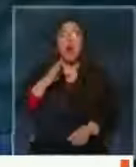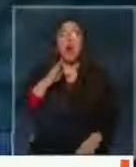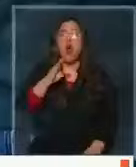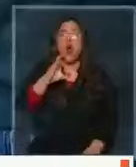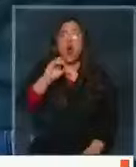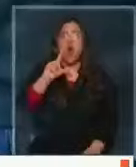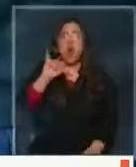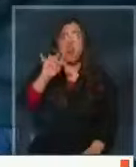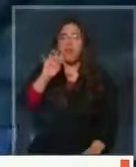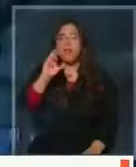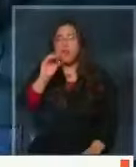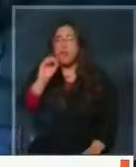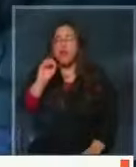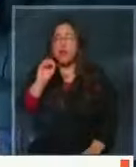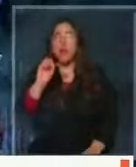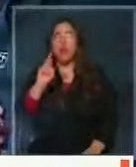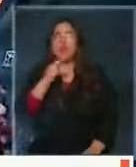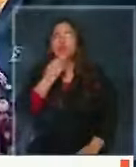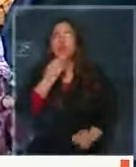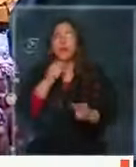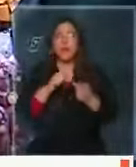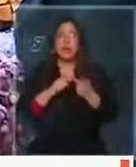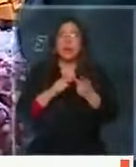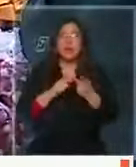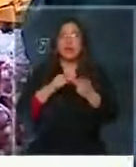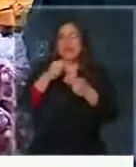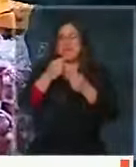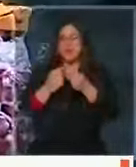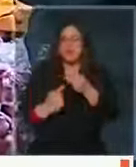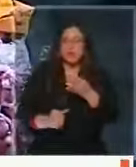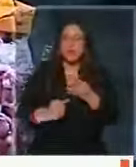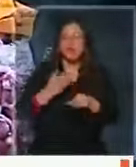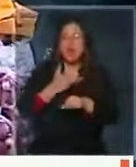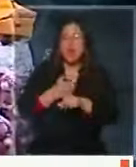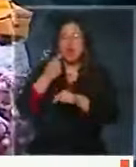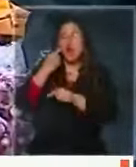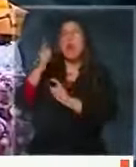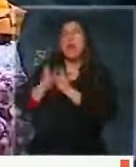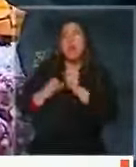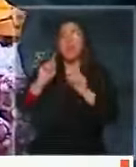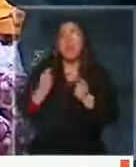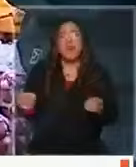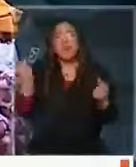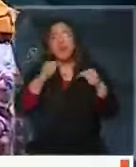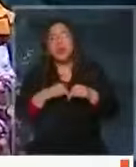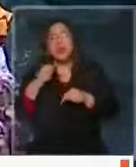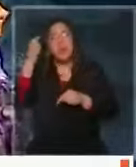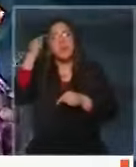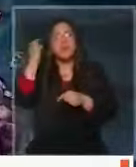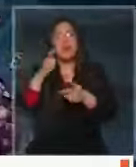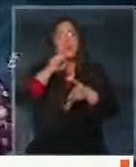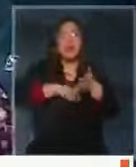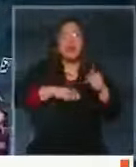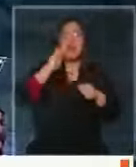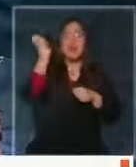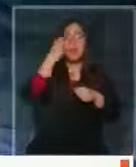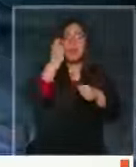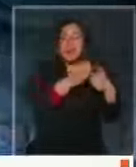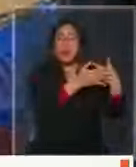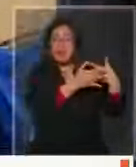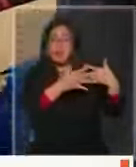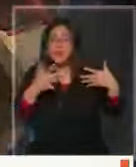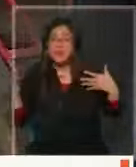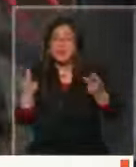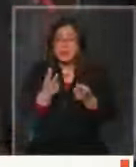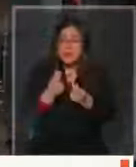alza. Gente tiene que prevenir y empezar a adecuar su presupuesto en base a contar de septiembre para adelante, porque sí, los productos pueden estar